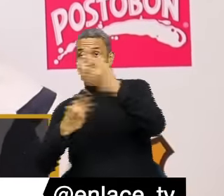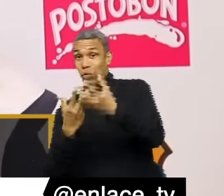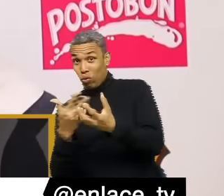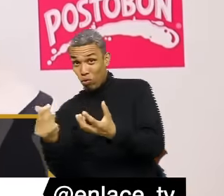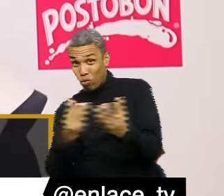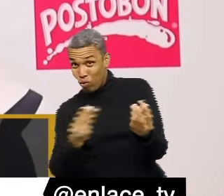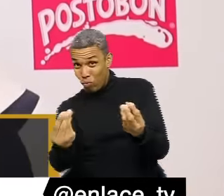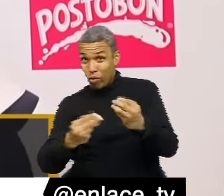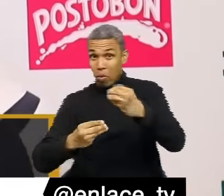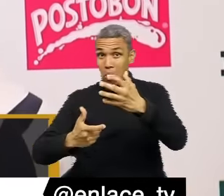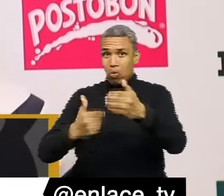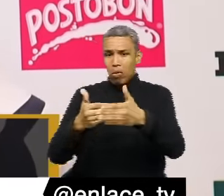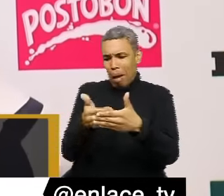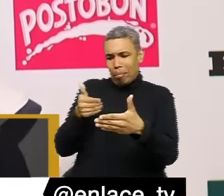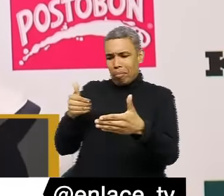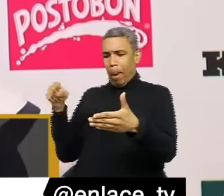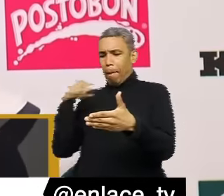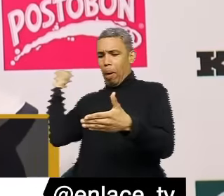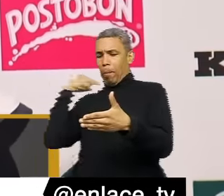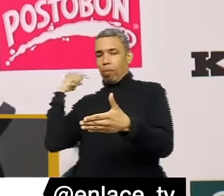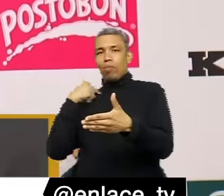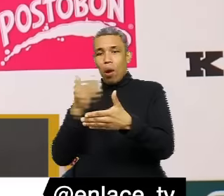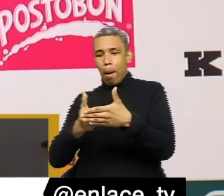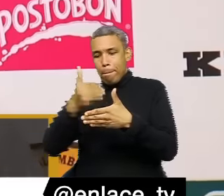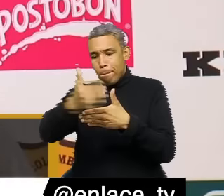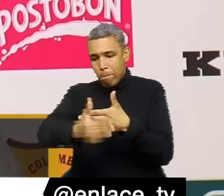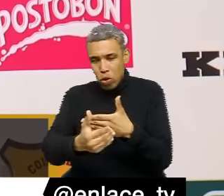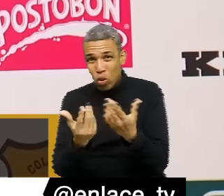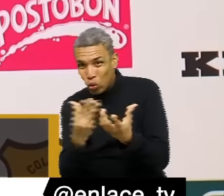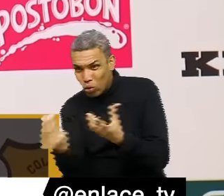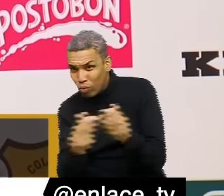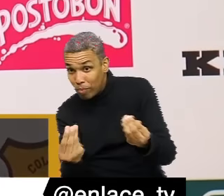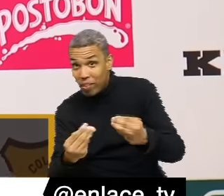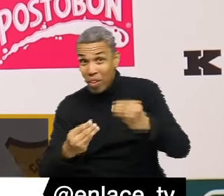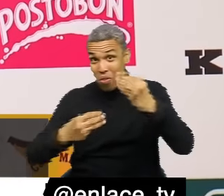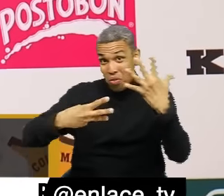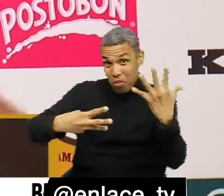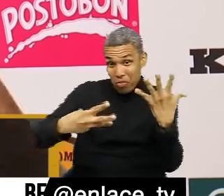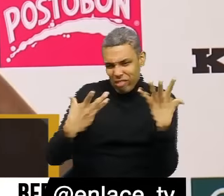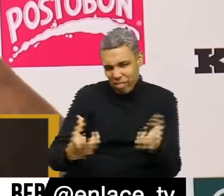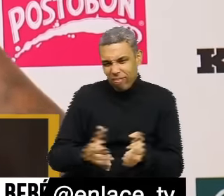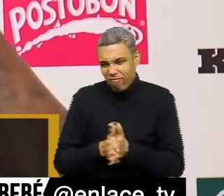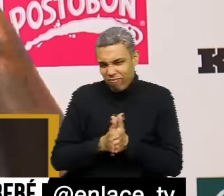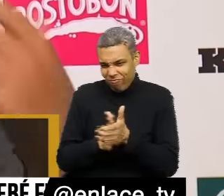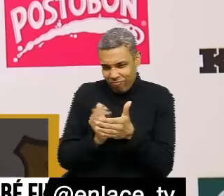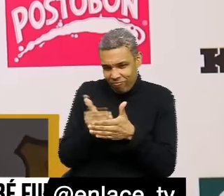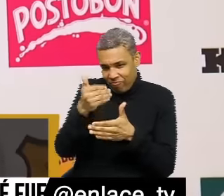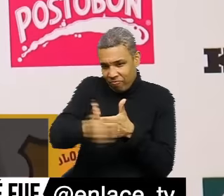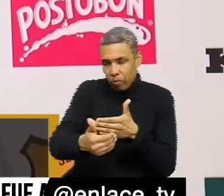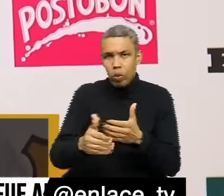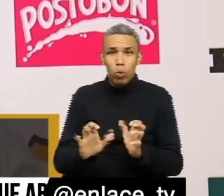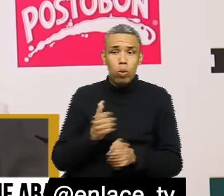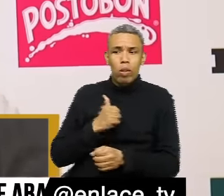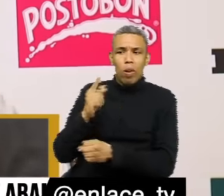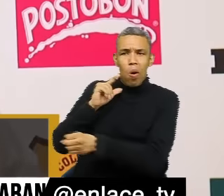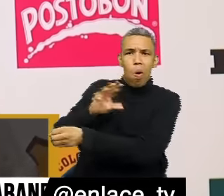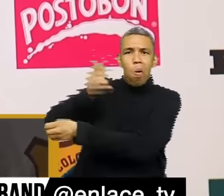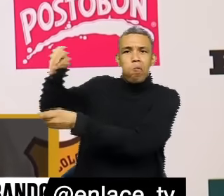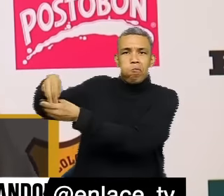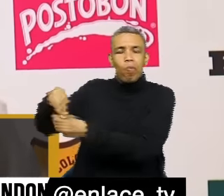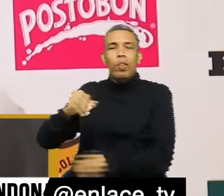significa todo lo que hemos hecho en este semestre. Es un partido difícil, en una cancha difícil, un rival